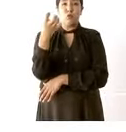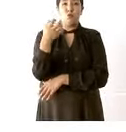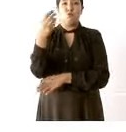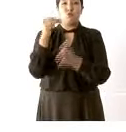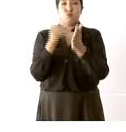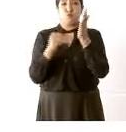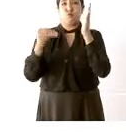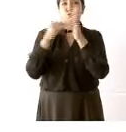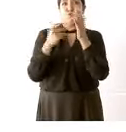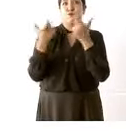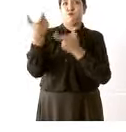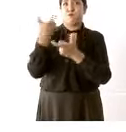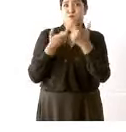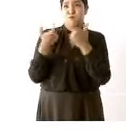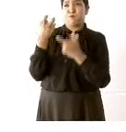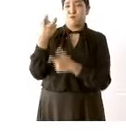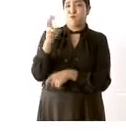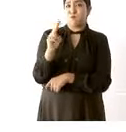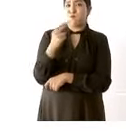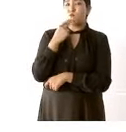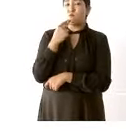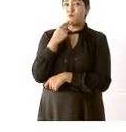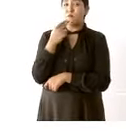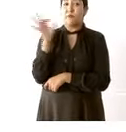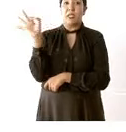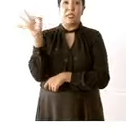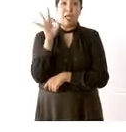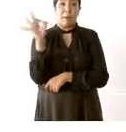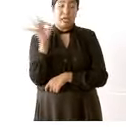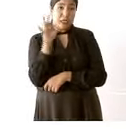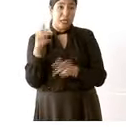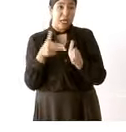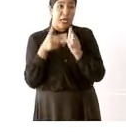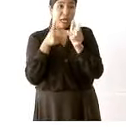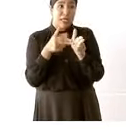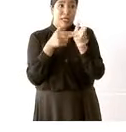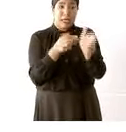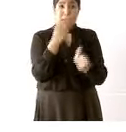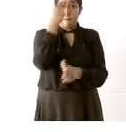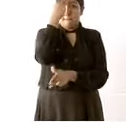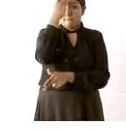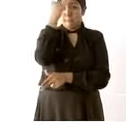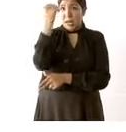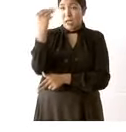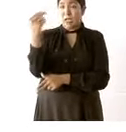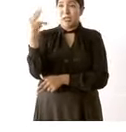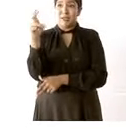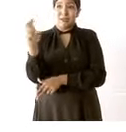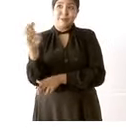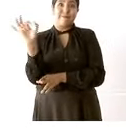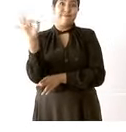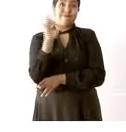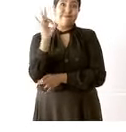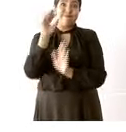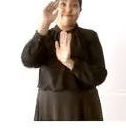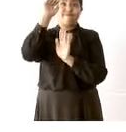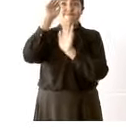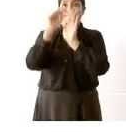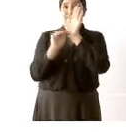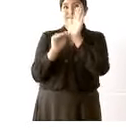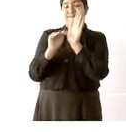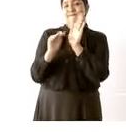le comentaba, se requiere que el Tren Maya nos apoye con todo esto para poder bajarle los precios a este. Y las líneas